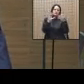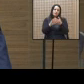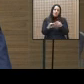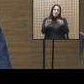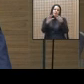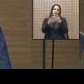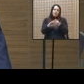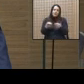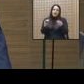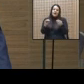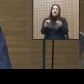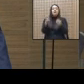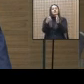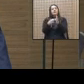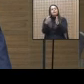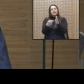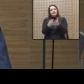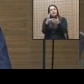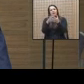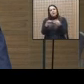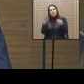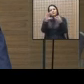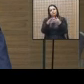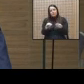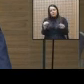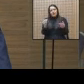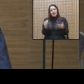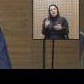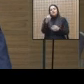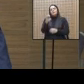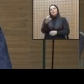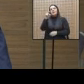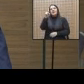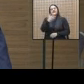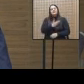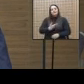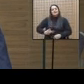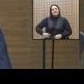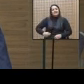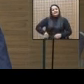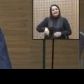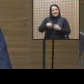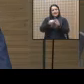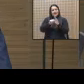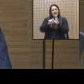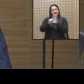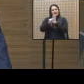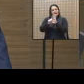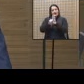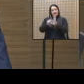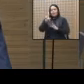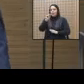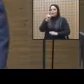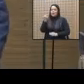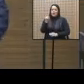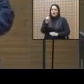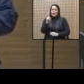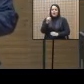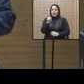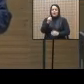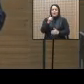historia de un expresidente legislativo de no muy grata memoria en términos de